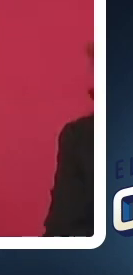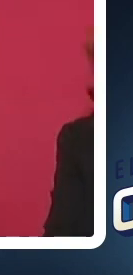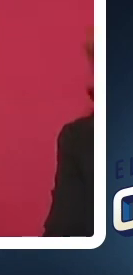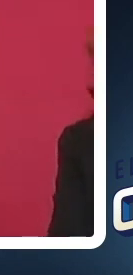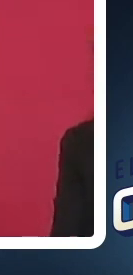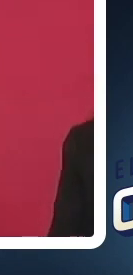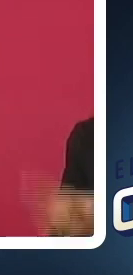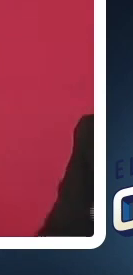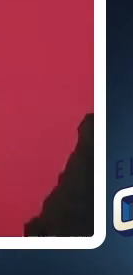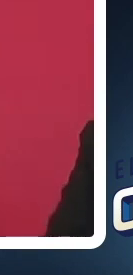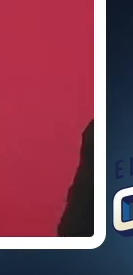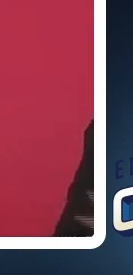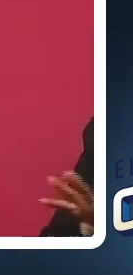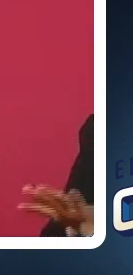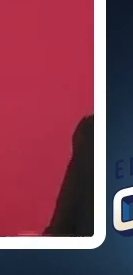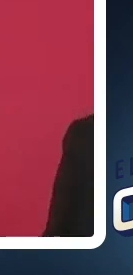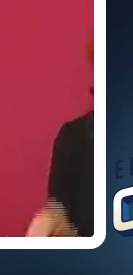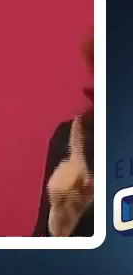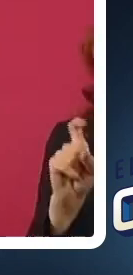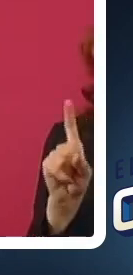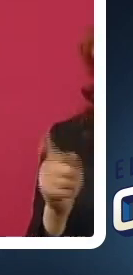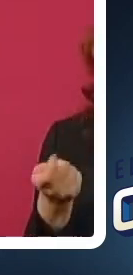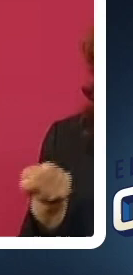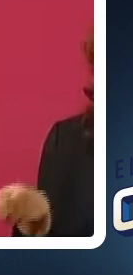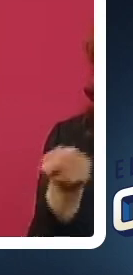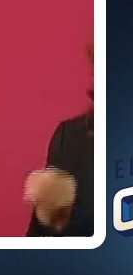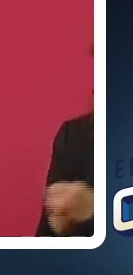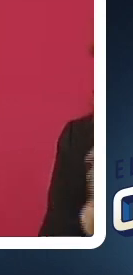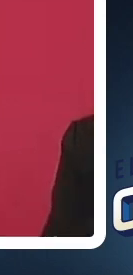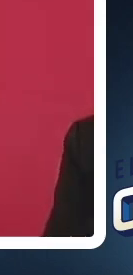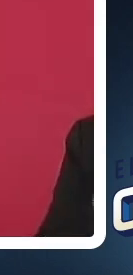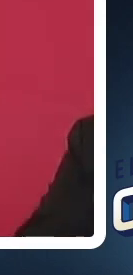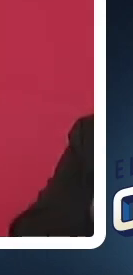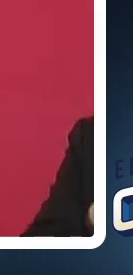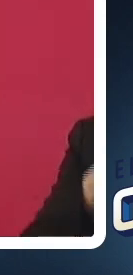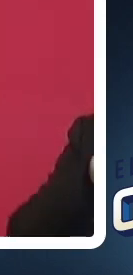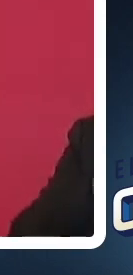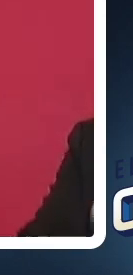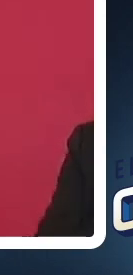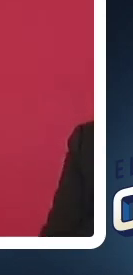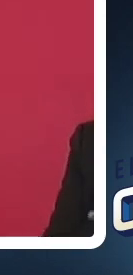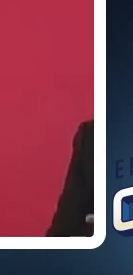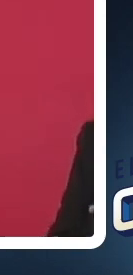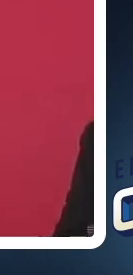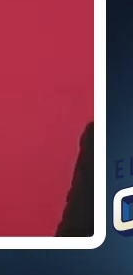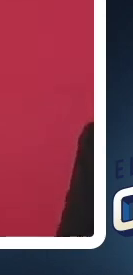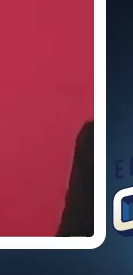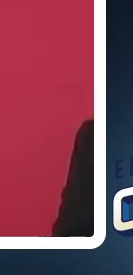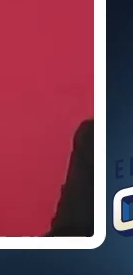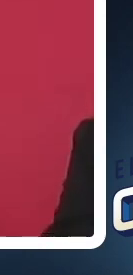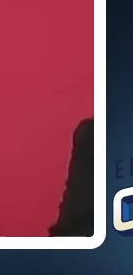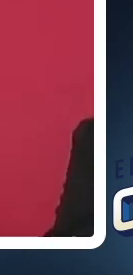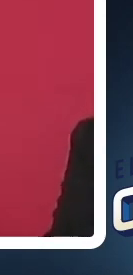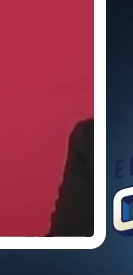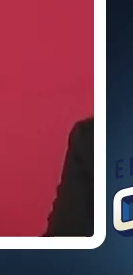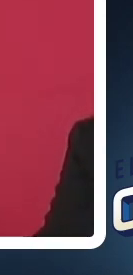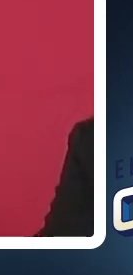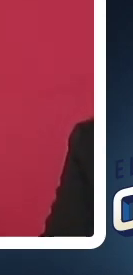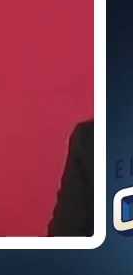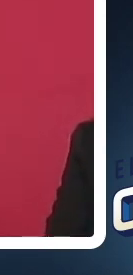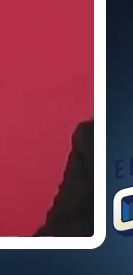este recurso esencial. Datos de la CONAGUA muestran que instituciones bancarias como BBVA, Santander, Banorte,